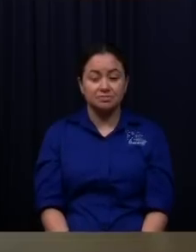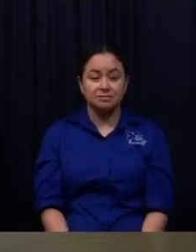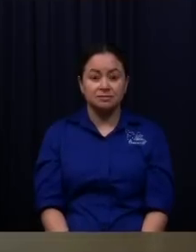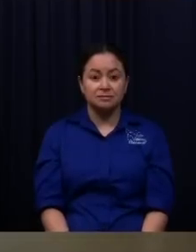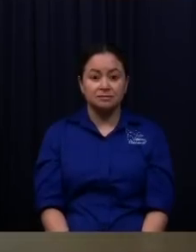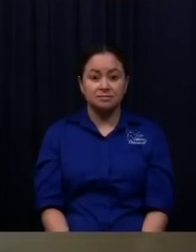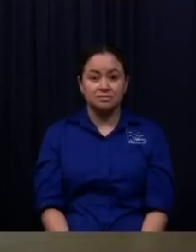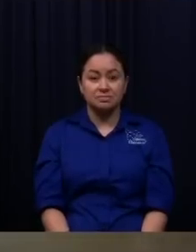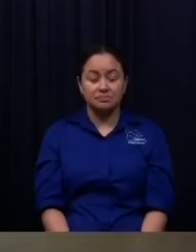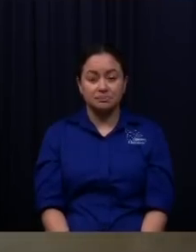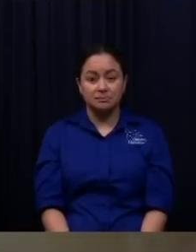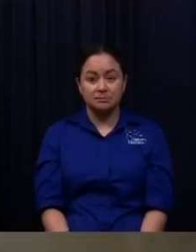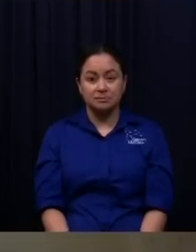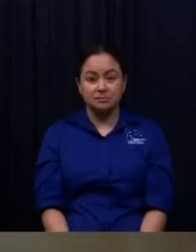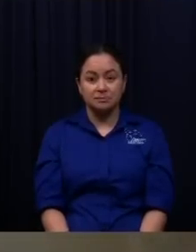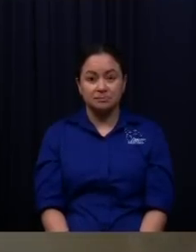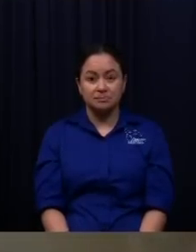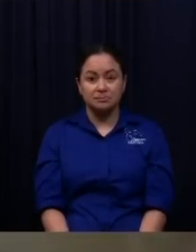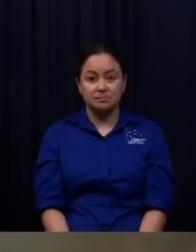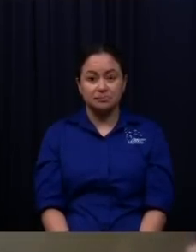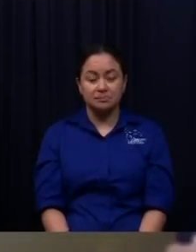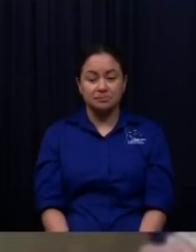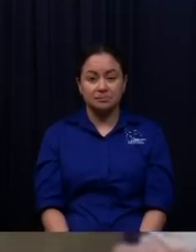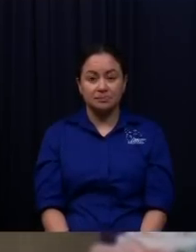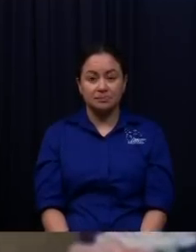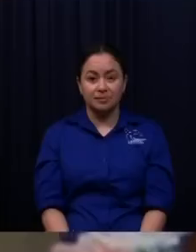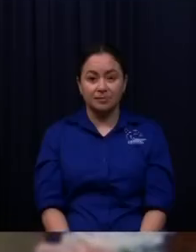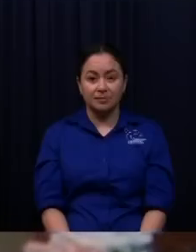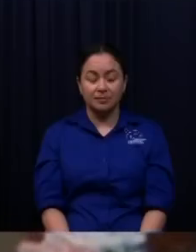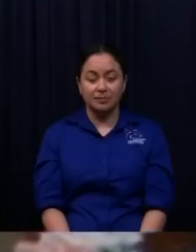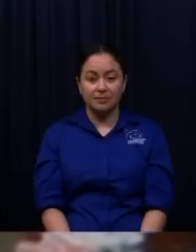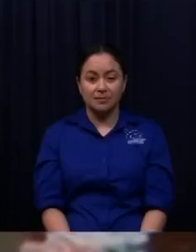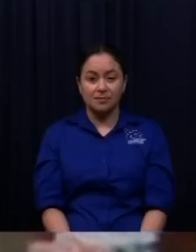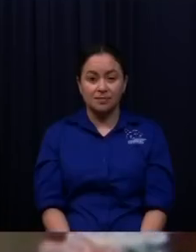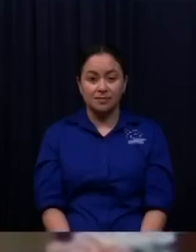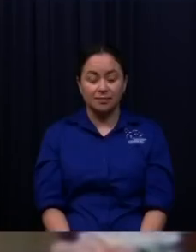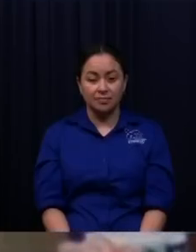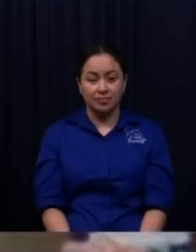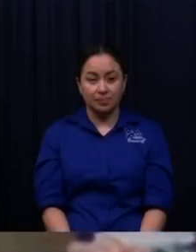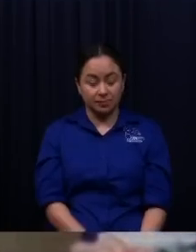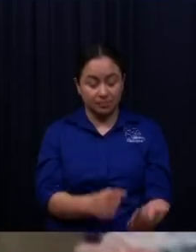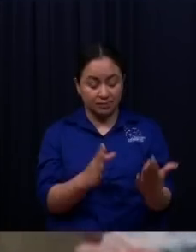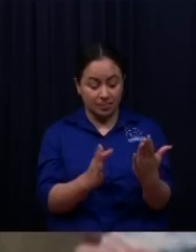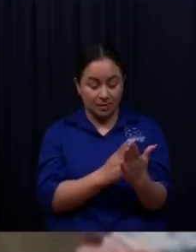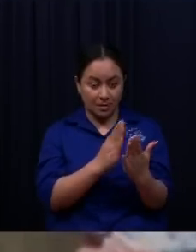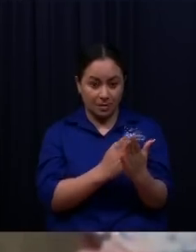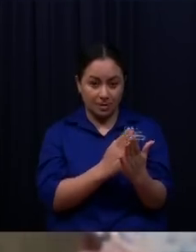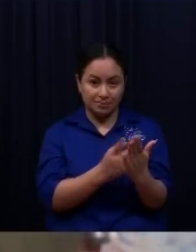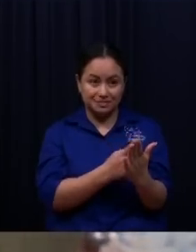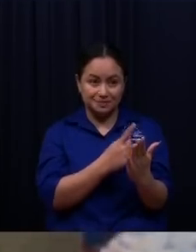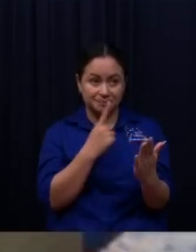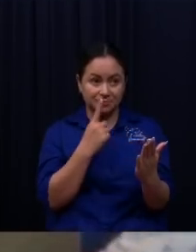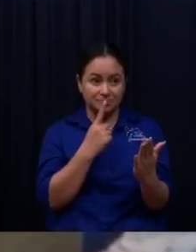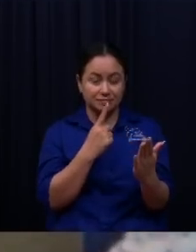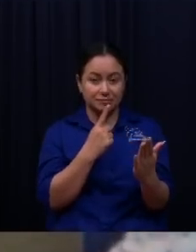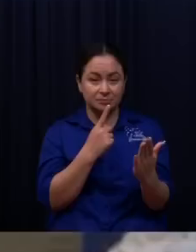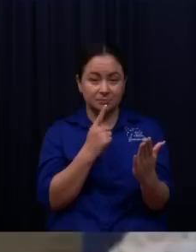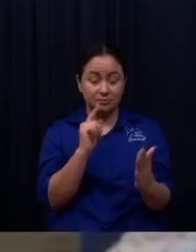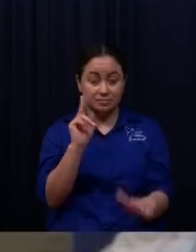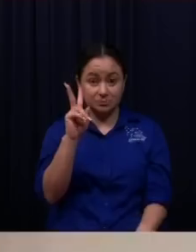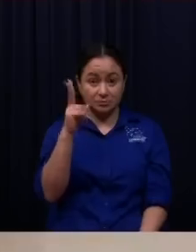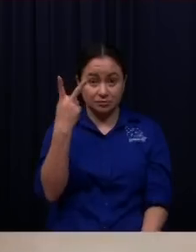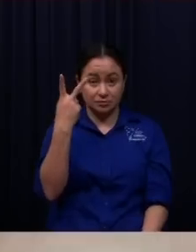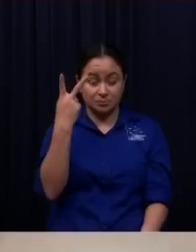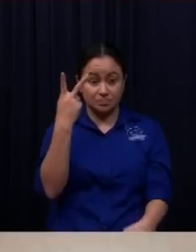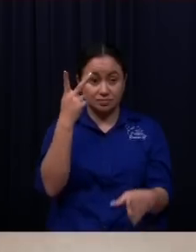del primer servicio. Ok, dice, a fin de que por dos cosas inmutables,